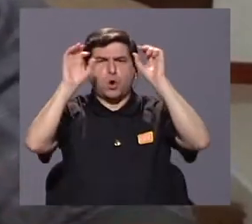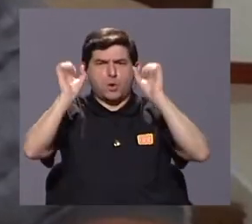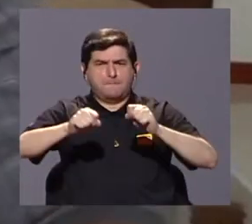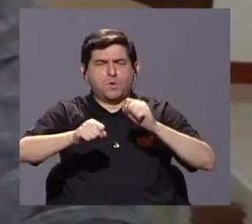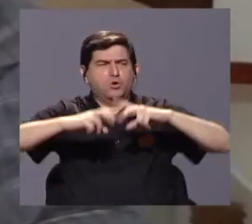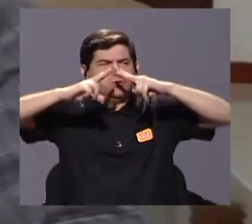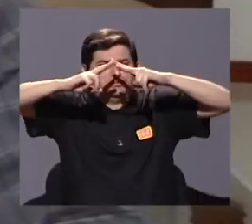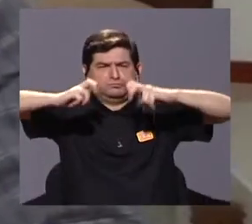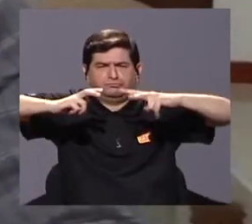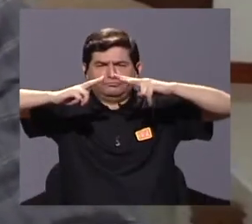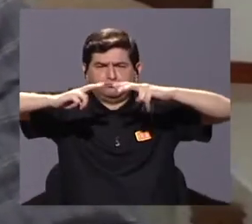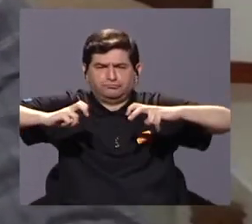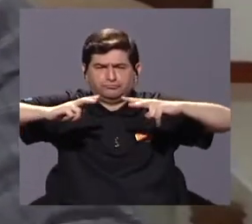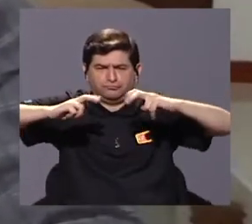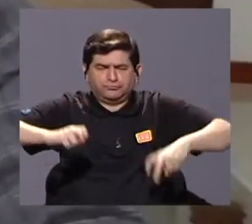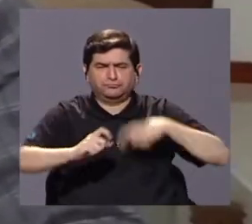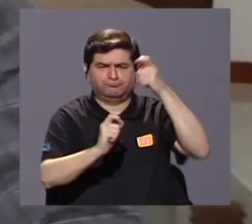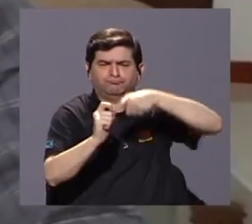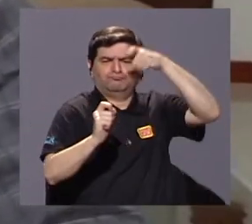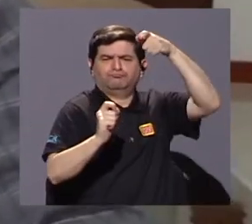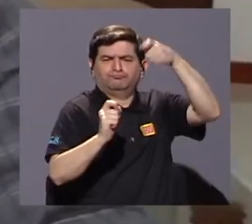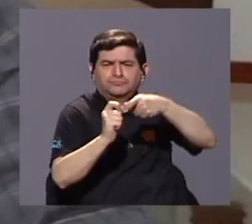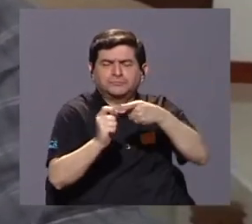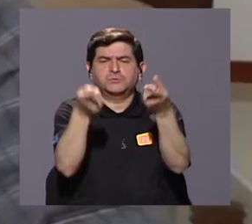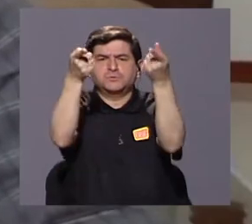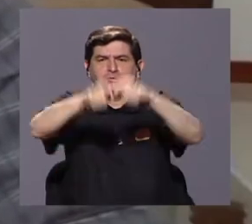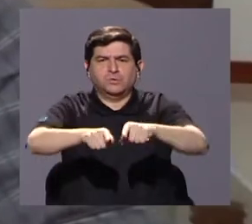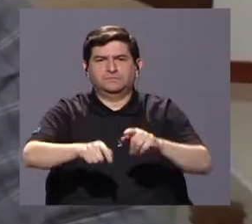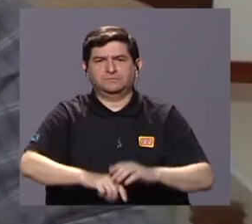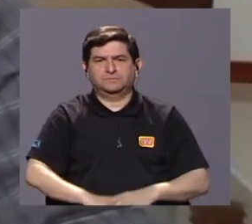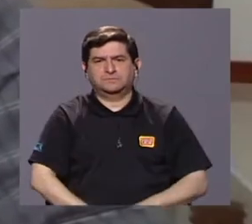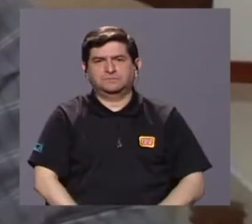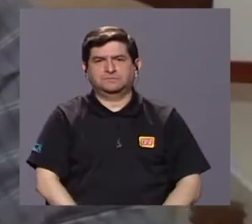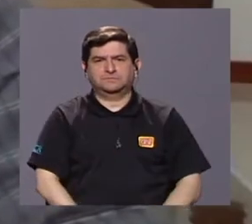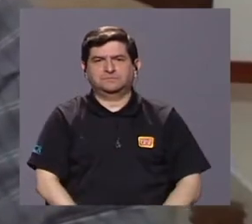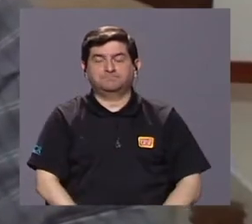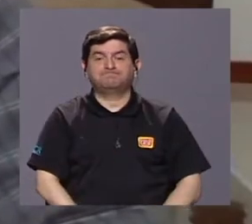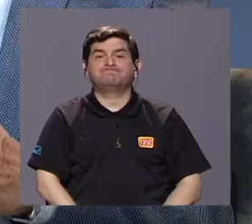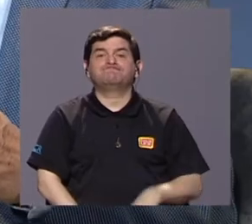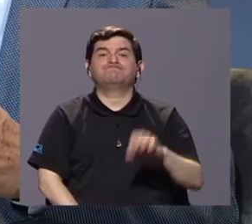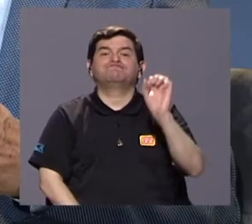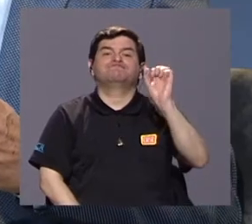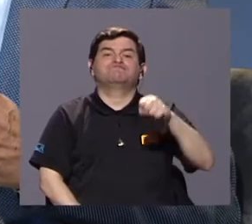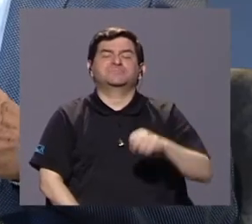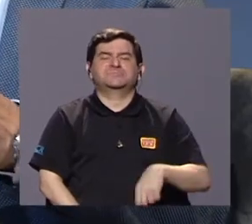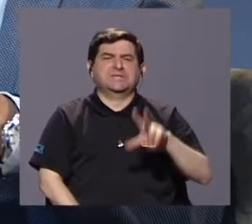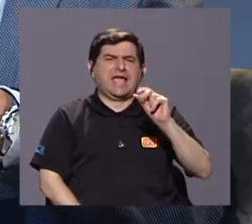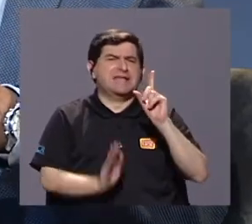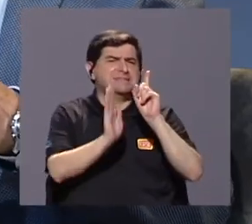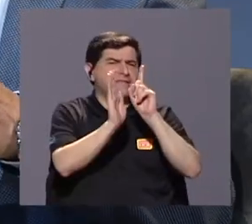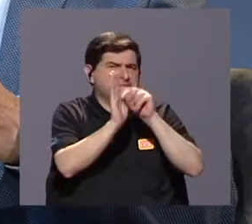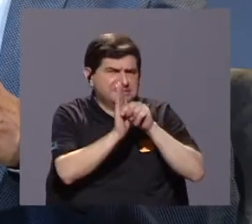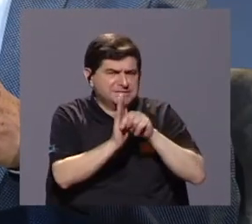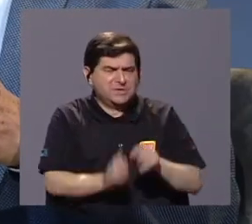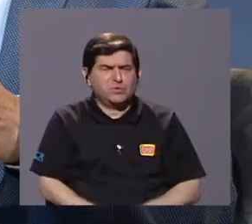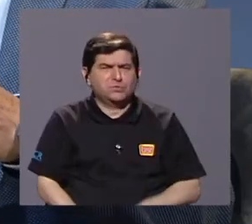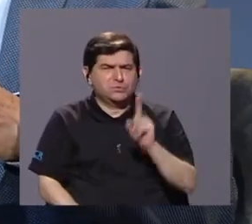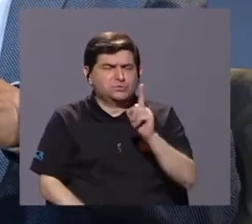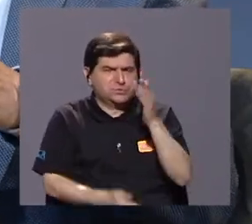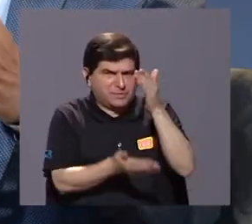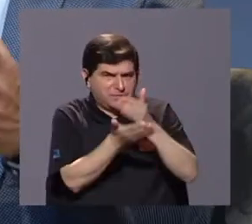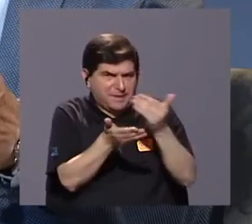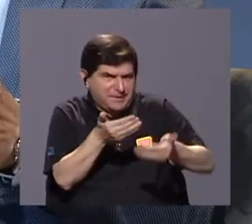hacer análisis bastante más certeros de lo que está ocurriendo. Sí, nos quedan 30 segundos para hacer una